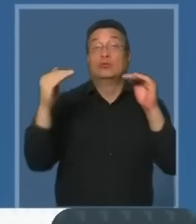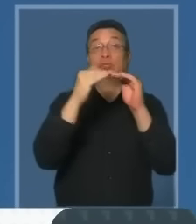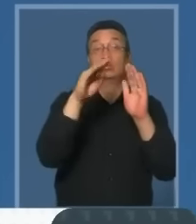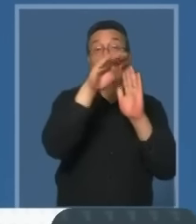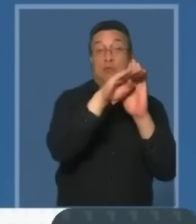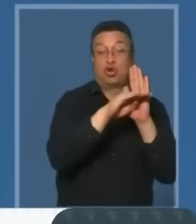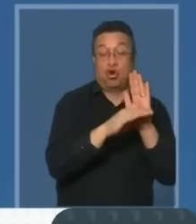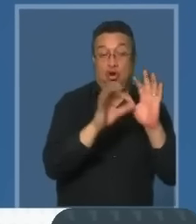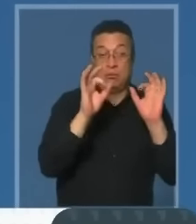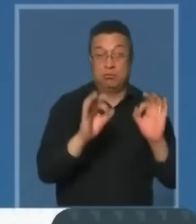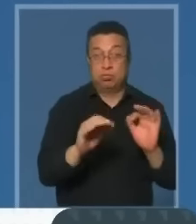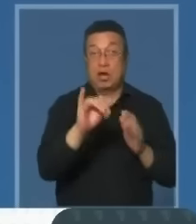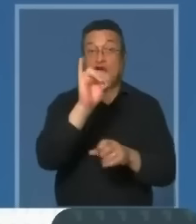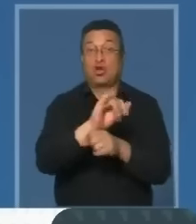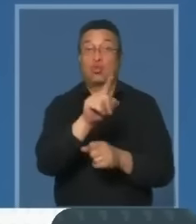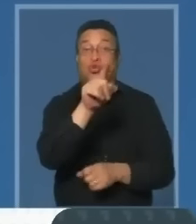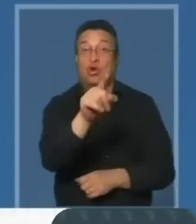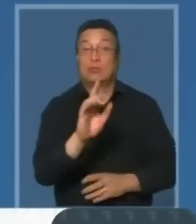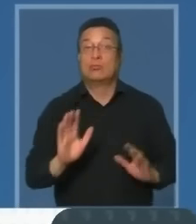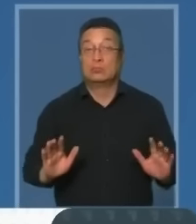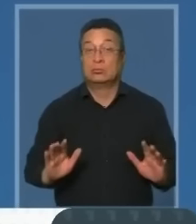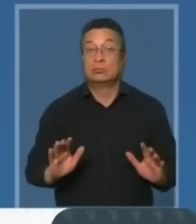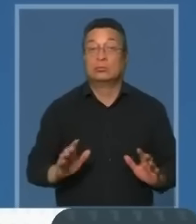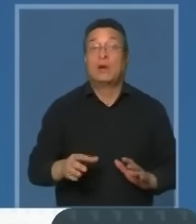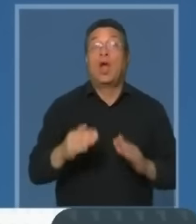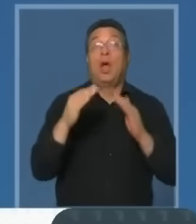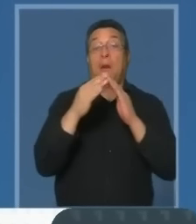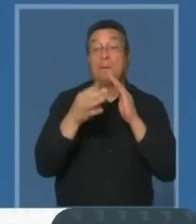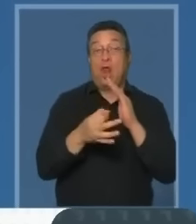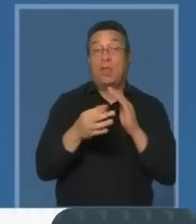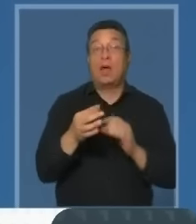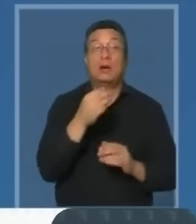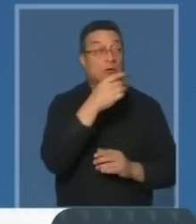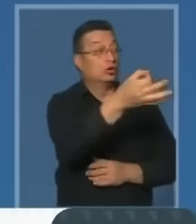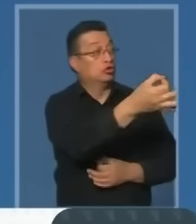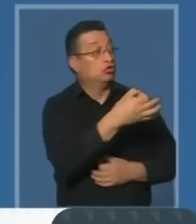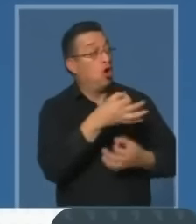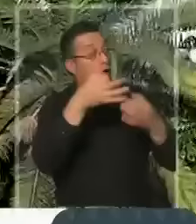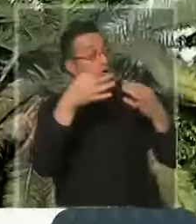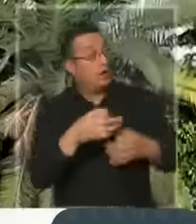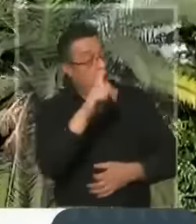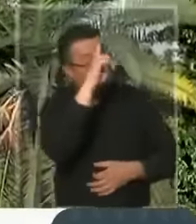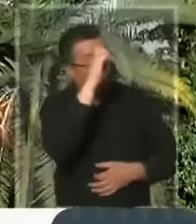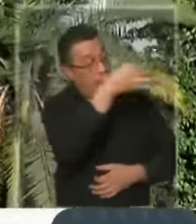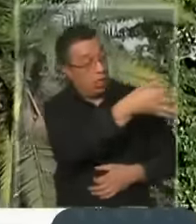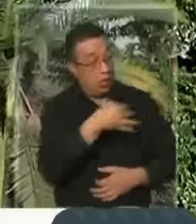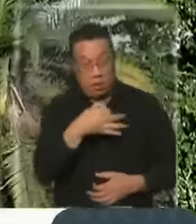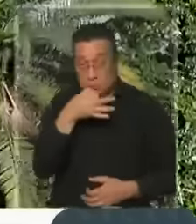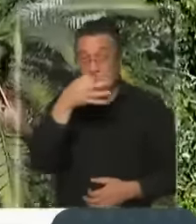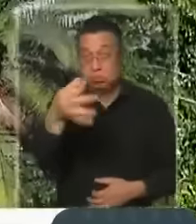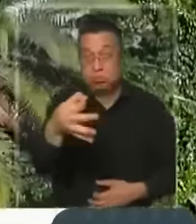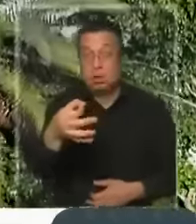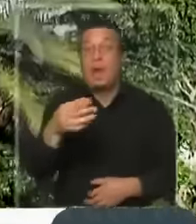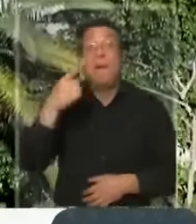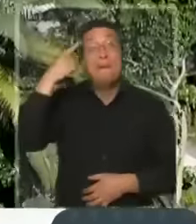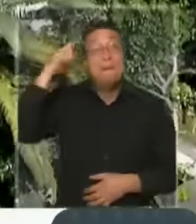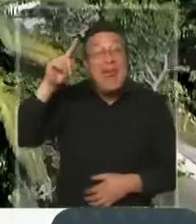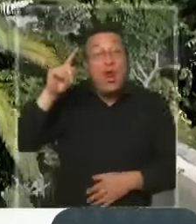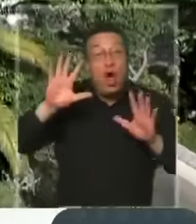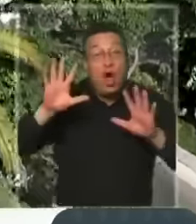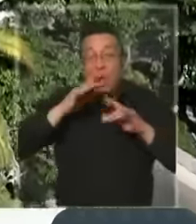estándares establecidos por la institución. La Moneda refrendó la versión oficial emitida por el hospital, pero los fuertes rumores de un